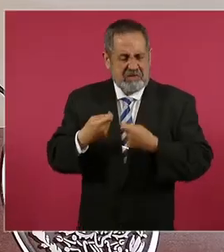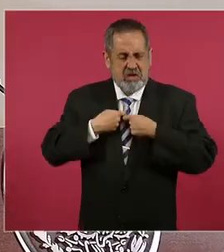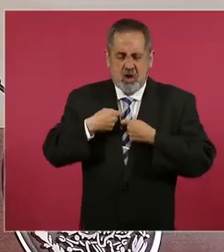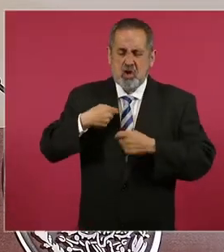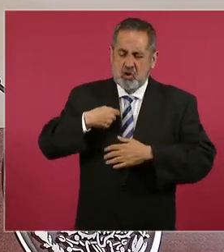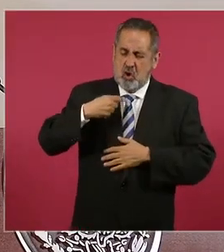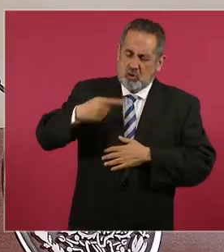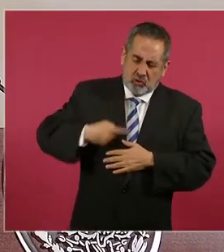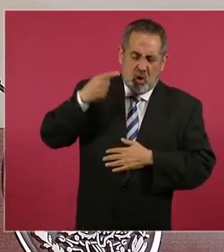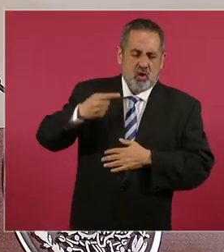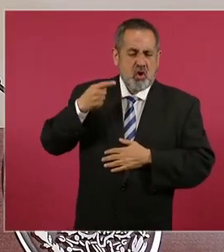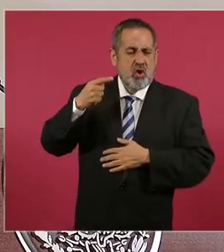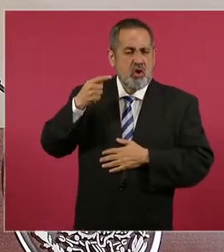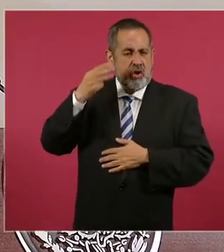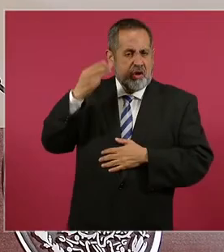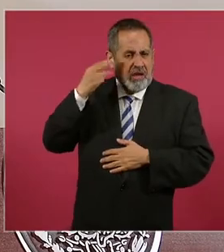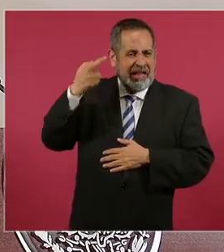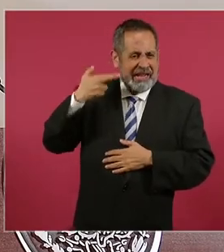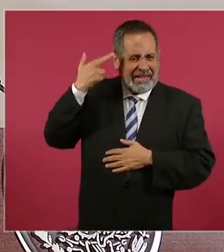monarca